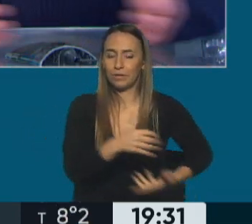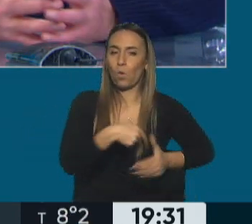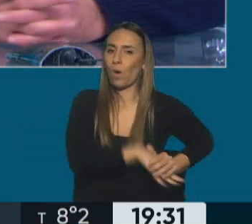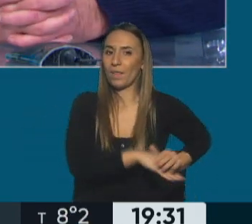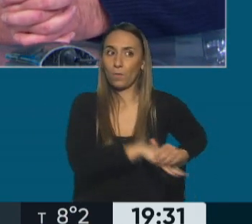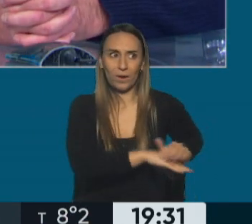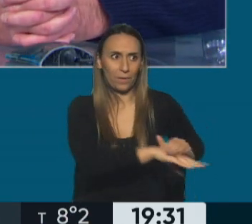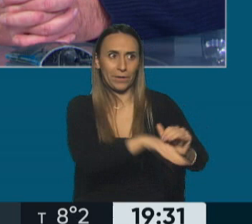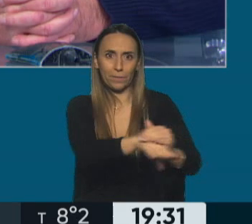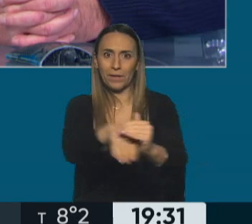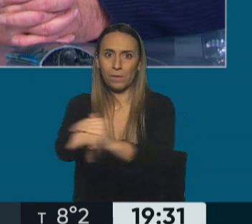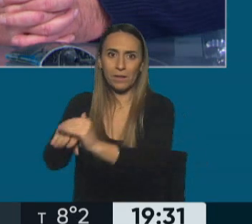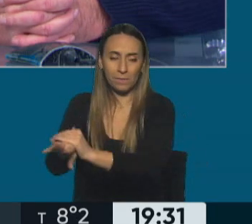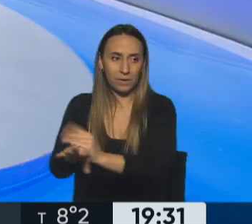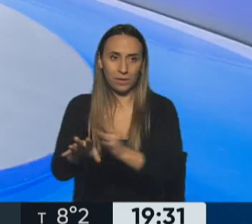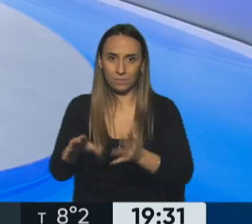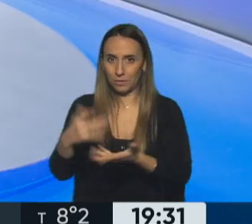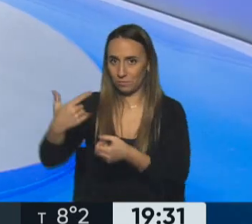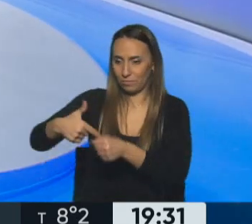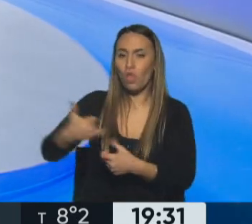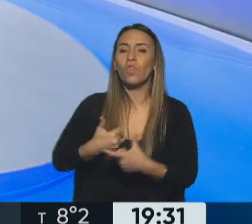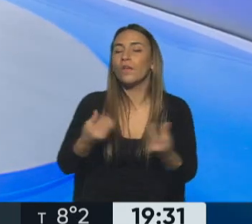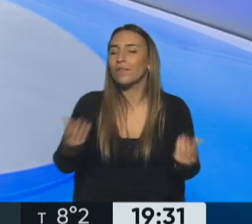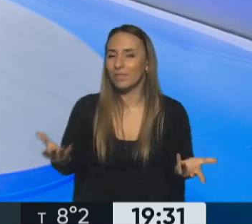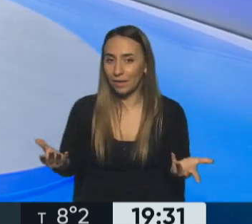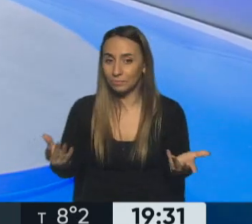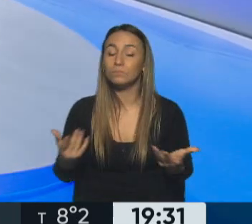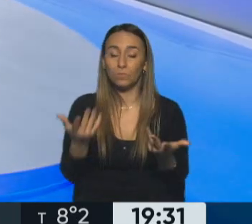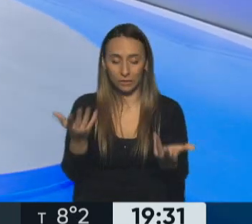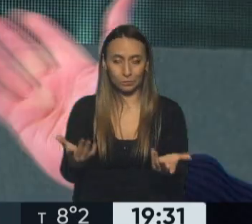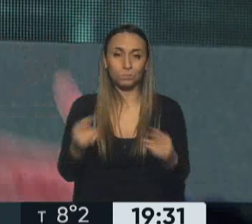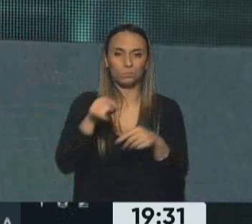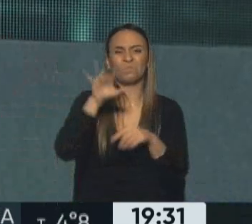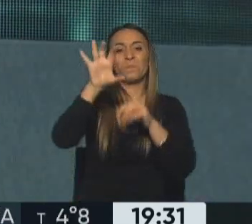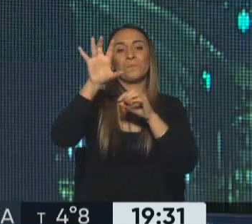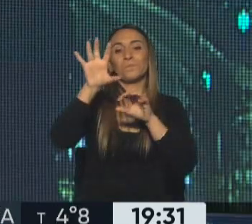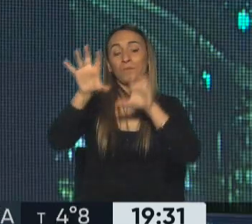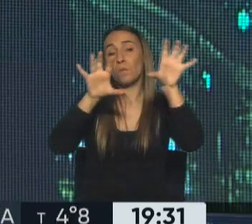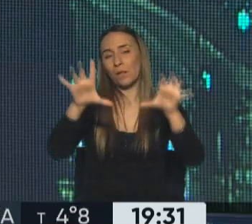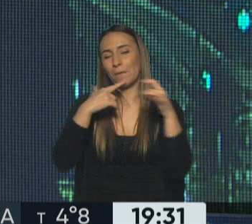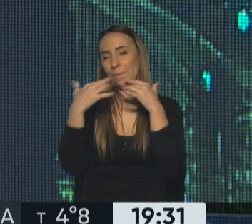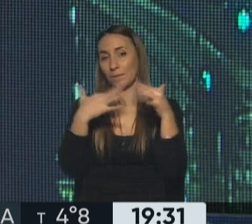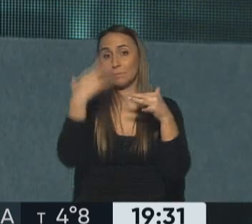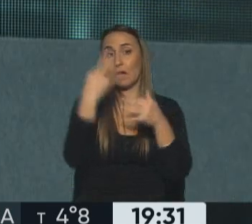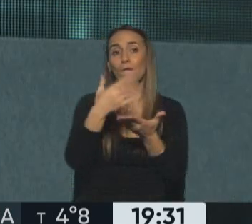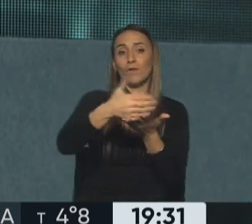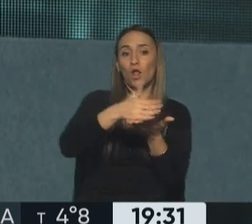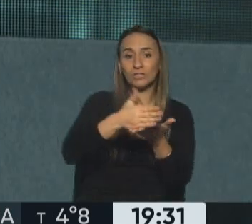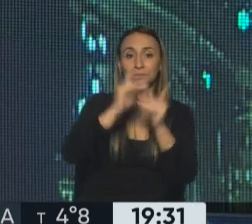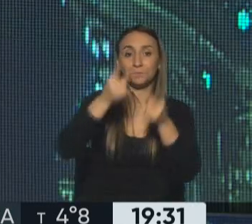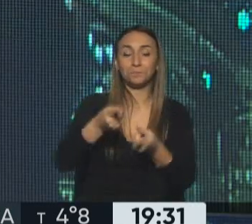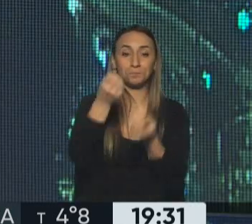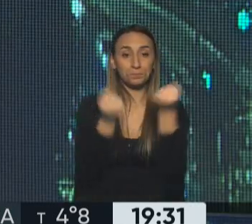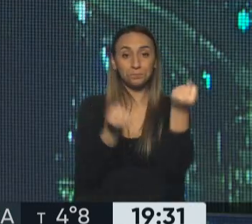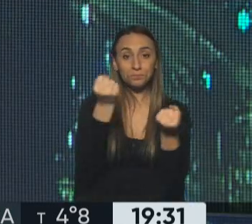Claro. Entonces, Bueno, se hablaba mucho de de las provincias Bueno, que por están, eso, sí, en la zona de exactamente. fronteras y los camiones que Y vienen bueno, a cargar para a